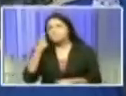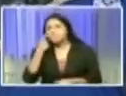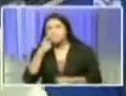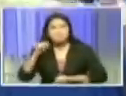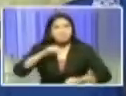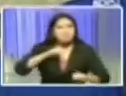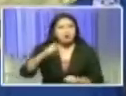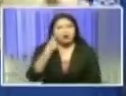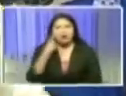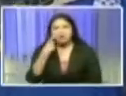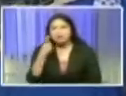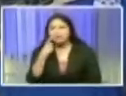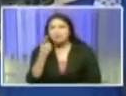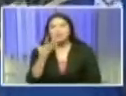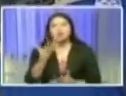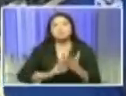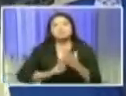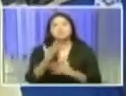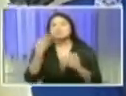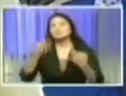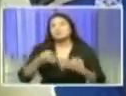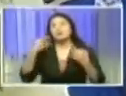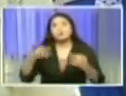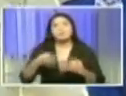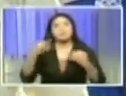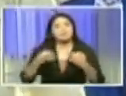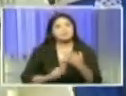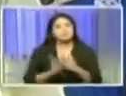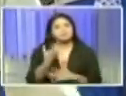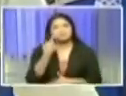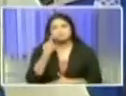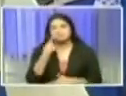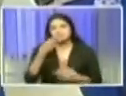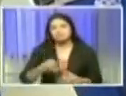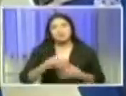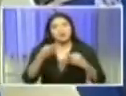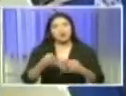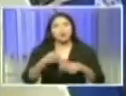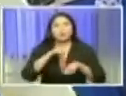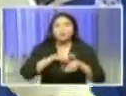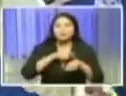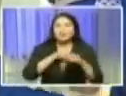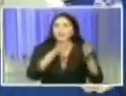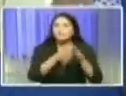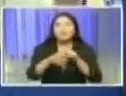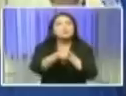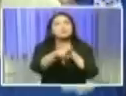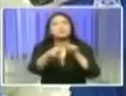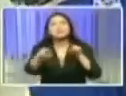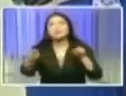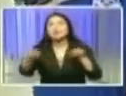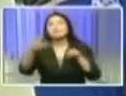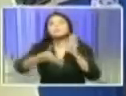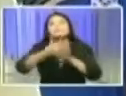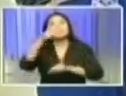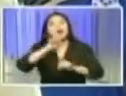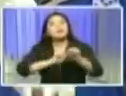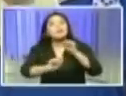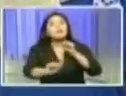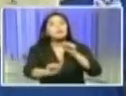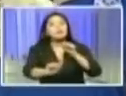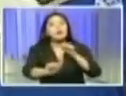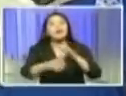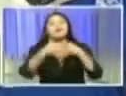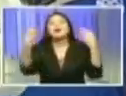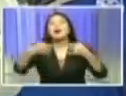activada, en creación permanente. Es un tiempo para que ustedes salgan a defender